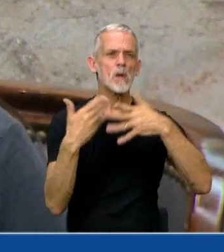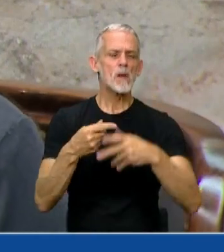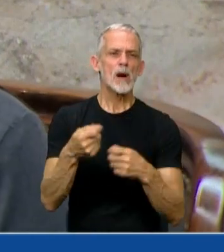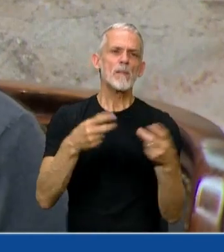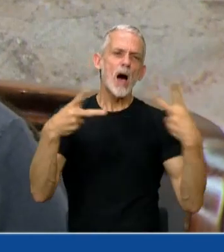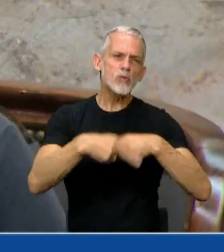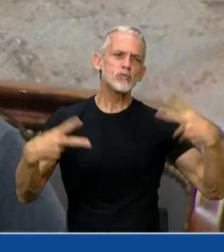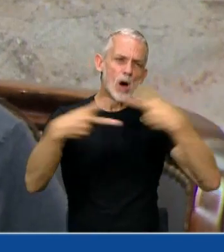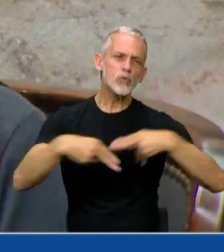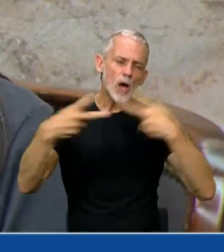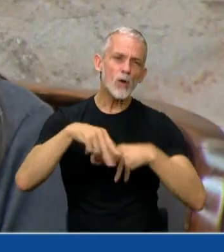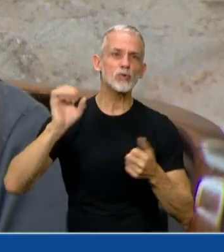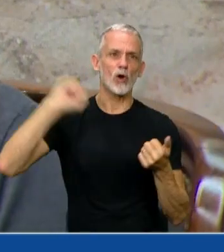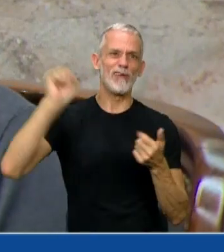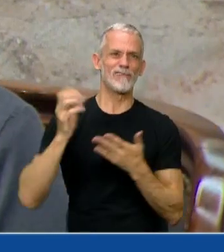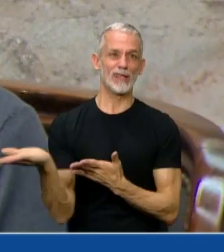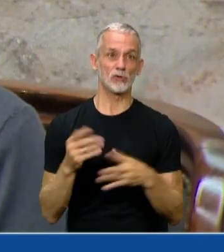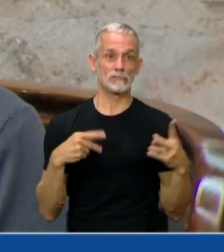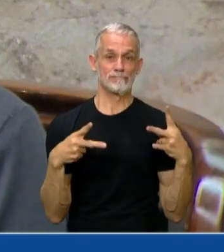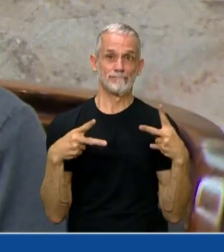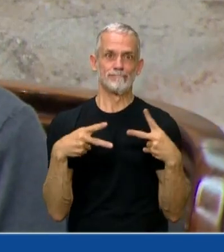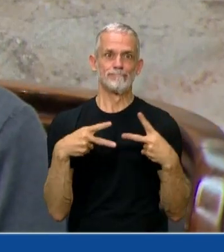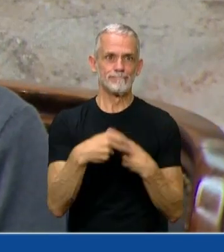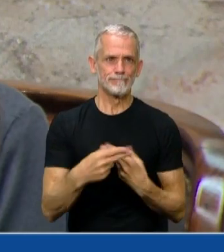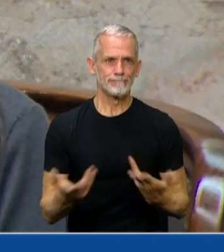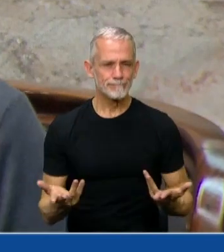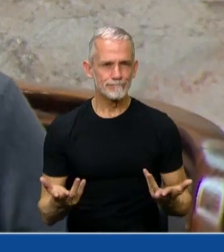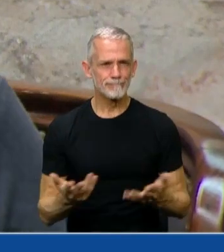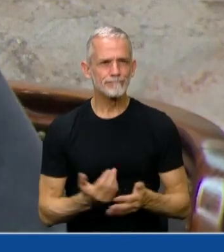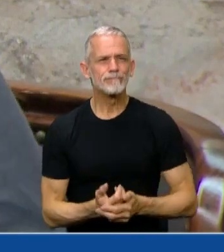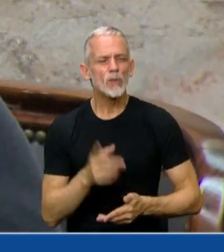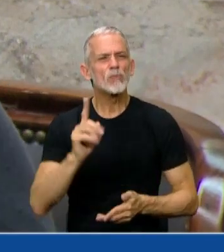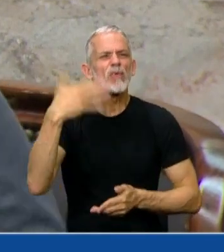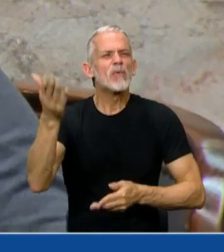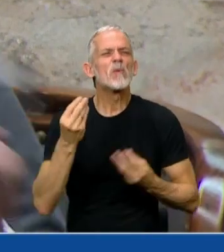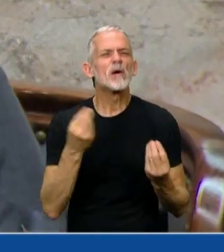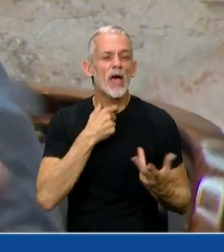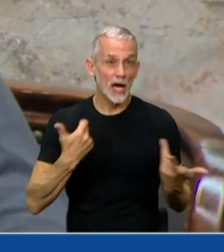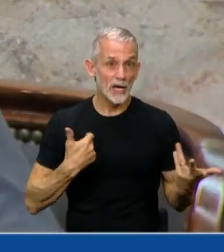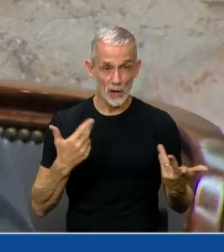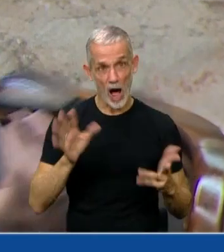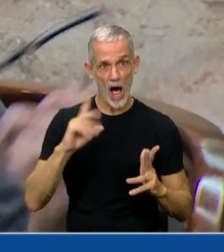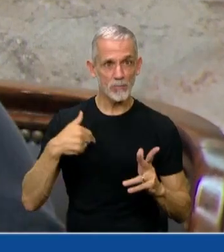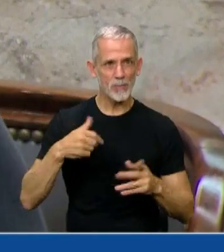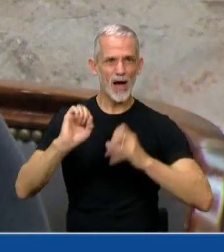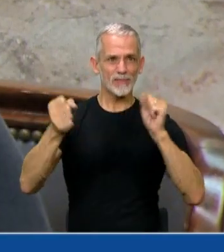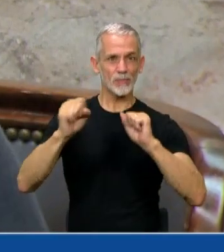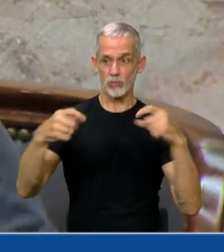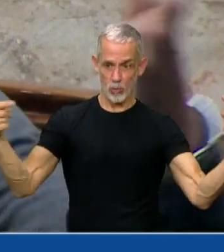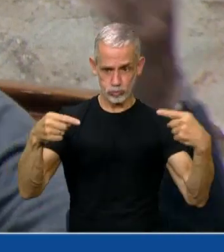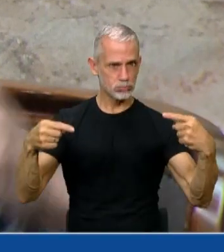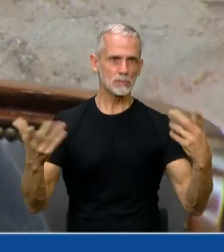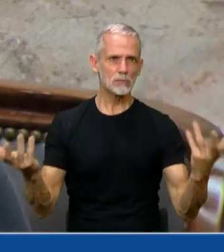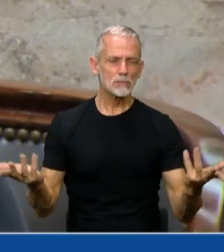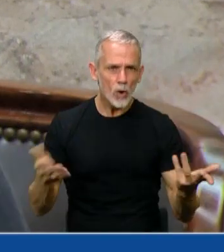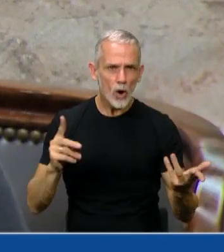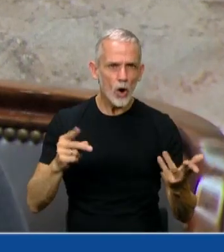tras ajuste con la inflación. Y entonces después pretenden que enfrentar unos trabajadores con otros o